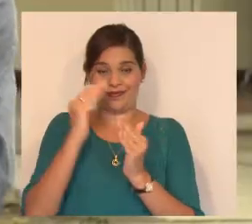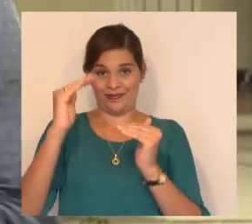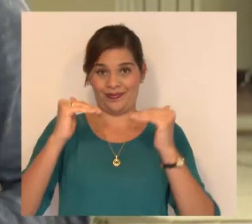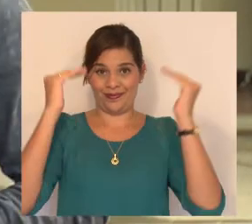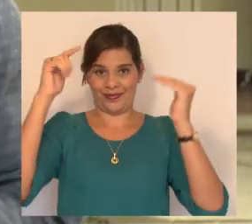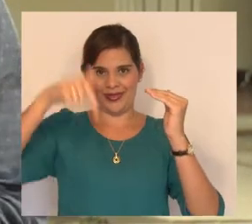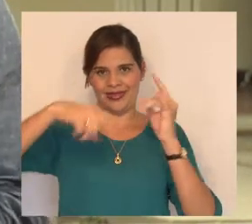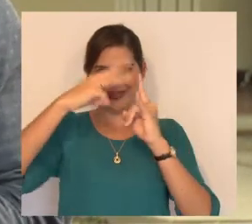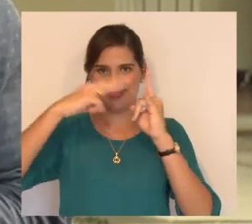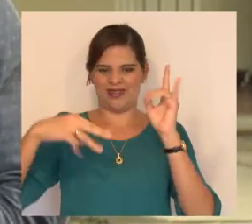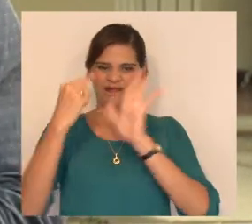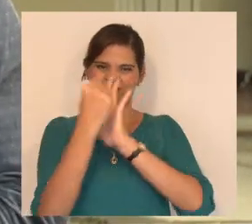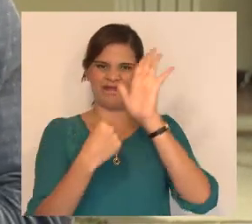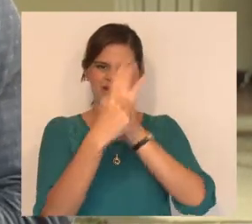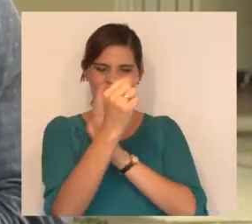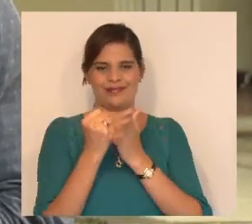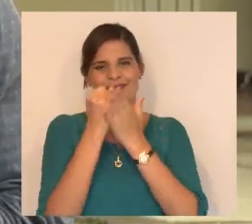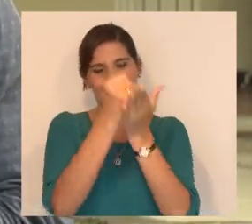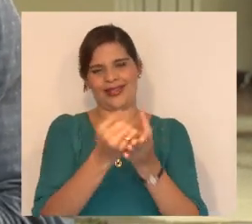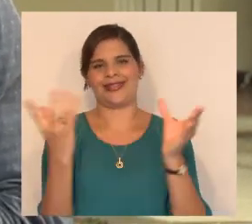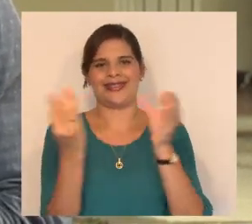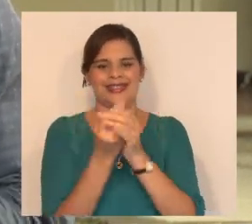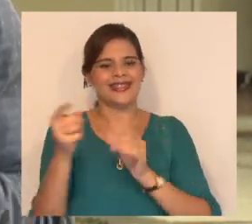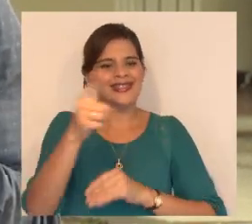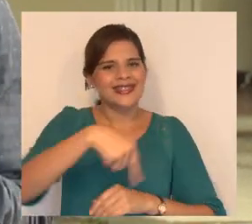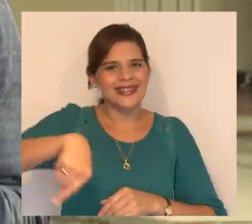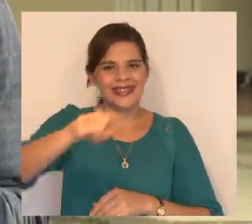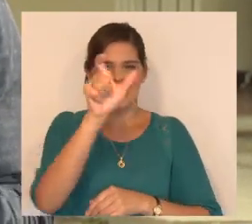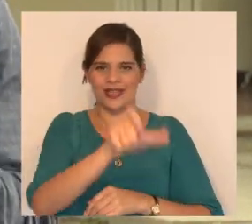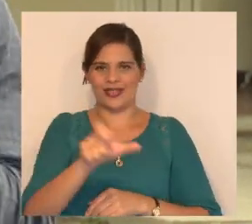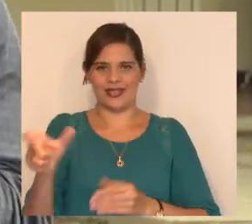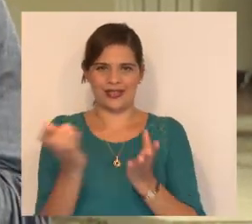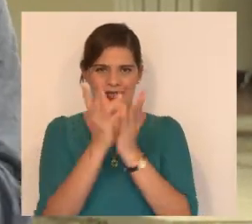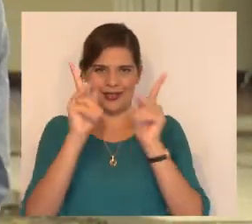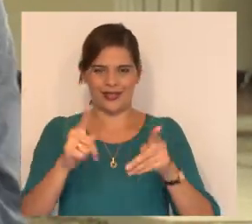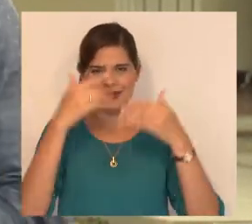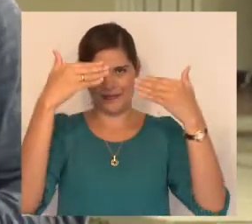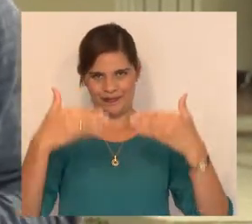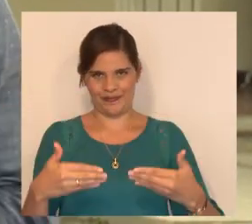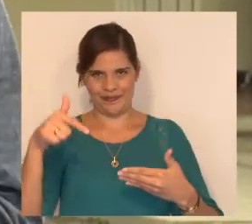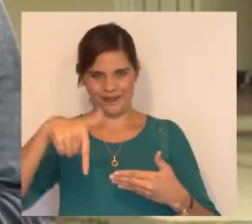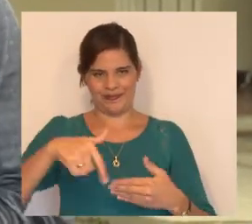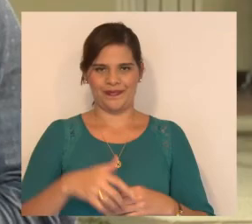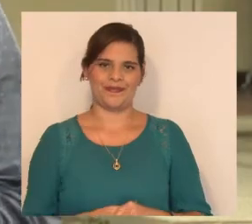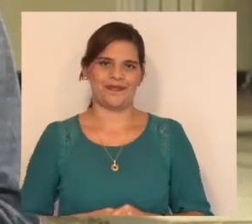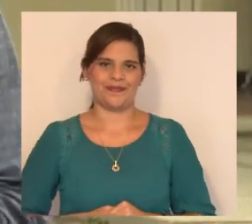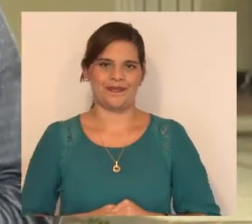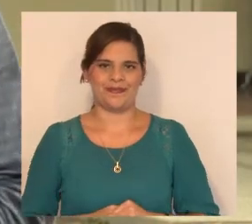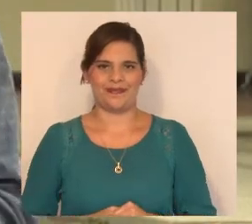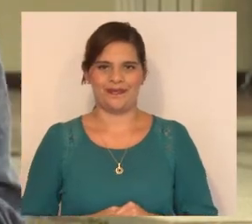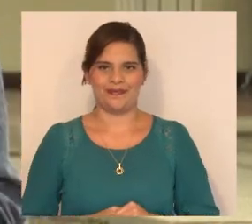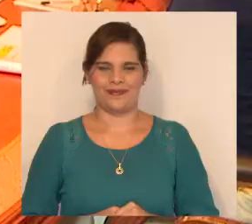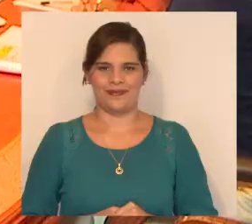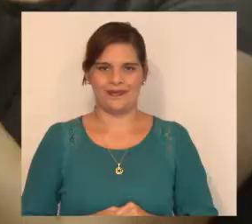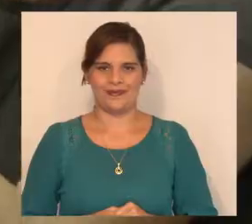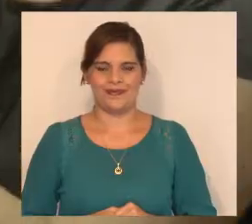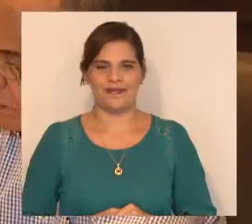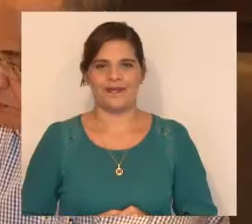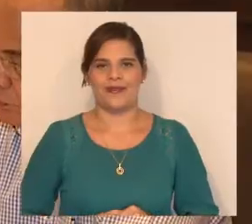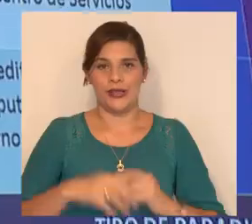Consejo Superior de la Universidad del Magdalena aprobó la política que favorece la inclusión de todos aquellos estudiantes con capacidad diferencial de